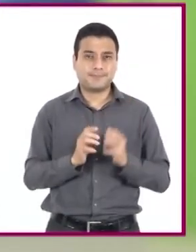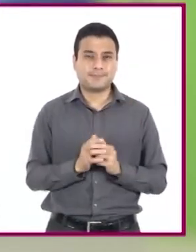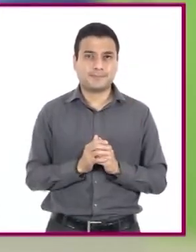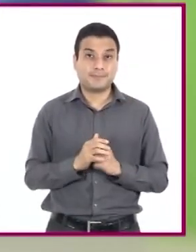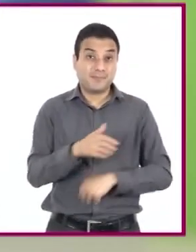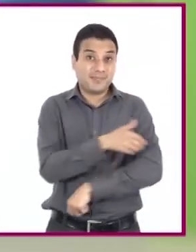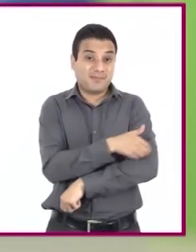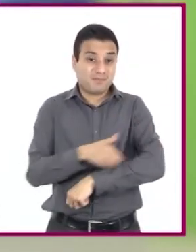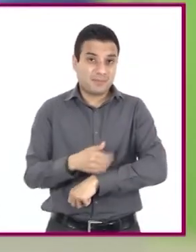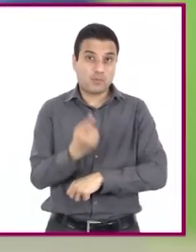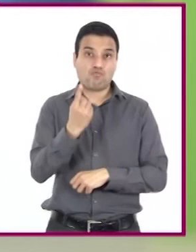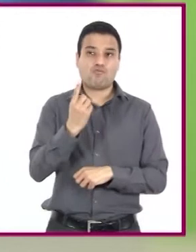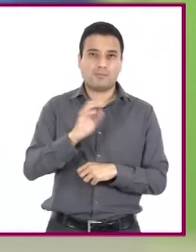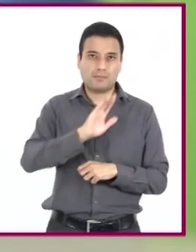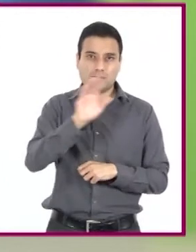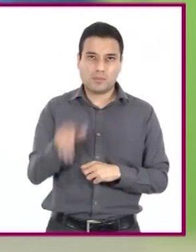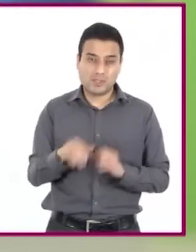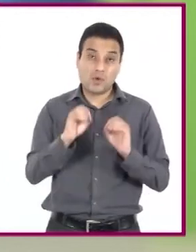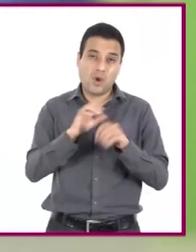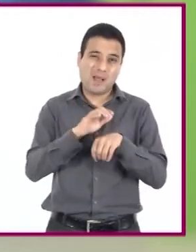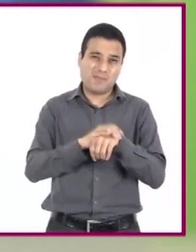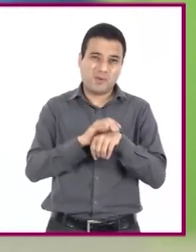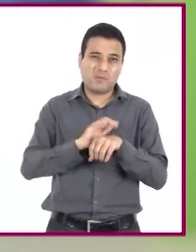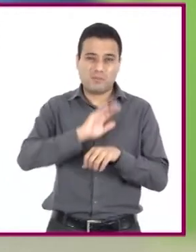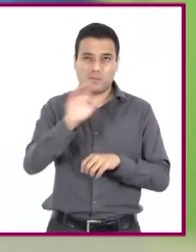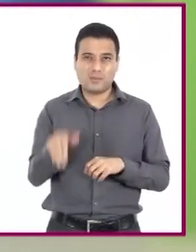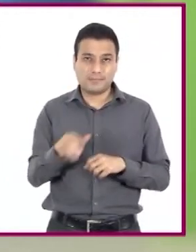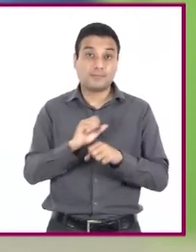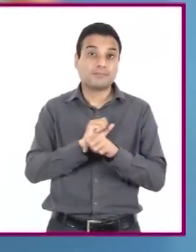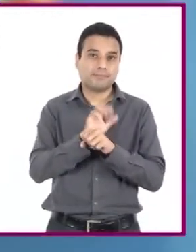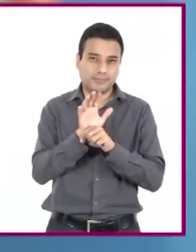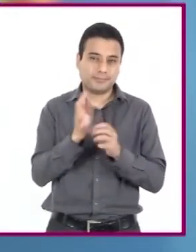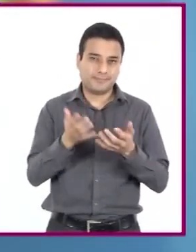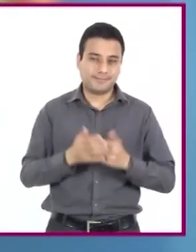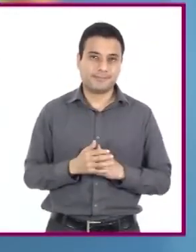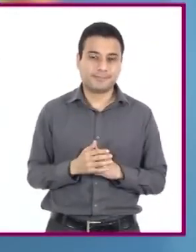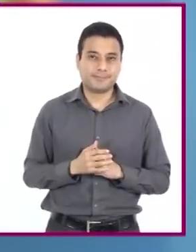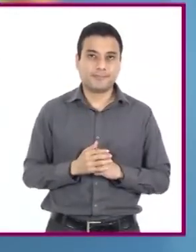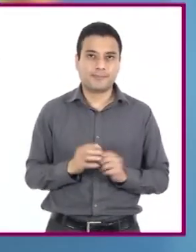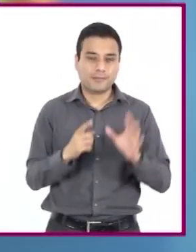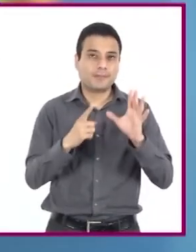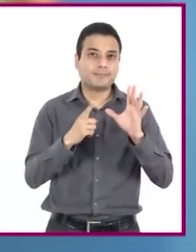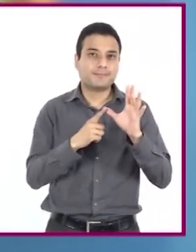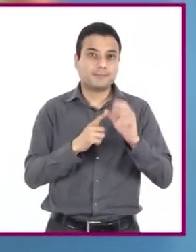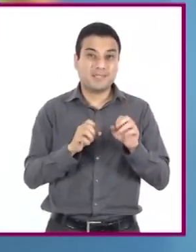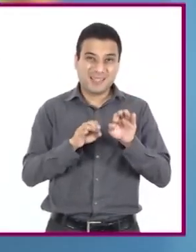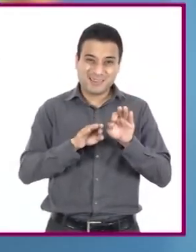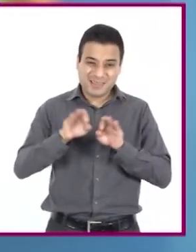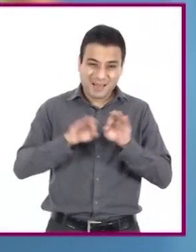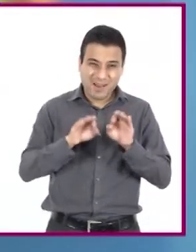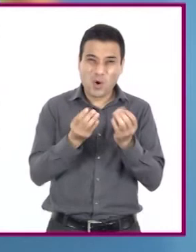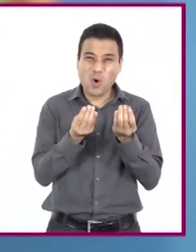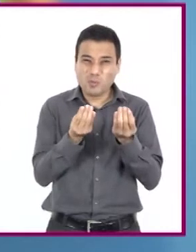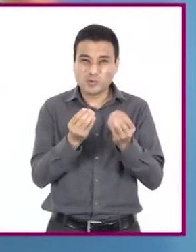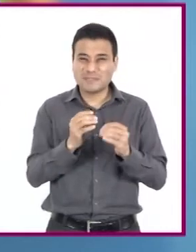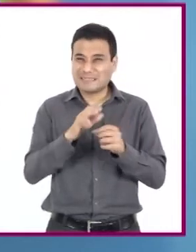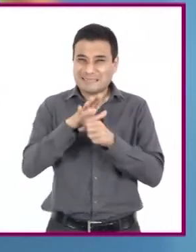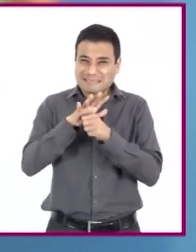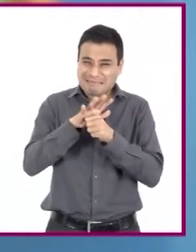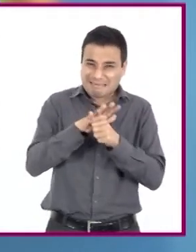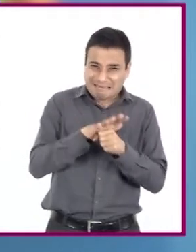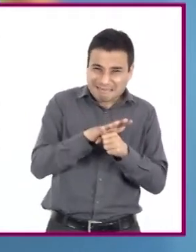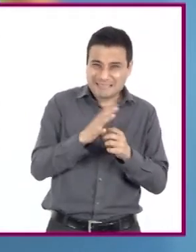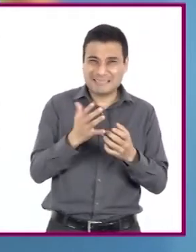fallecimiento de familiares y o amistades por COVID-19, exceso de trabajo de oficina en casa